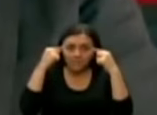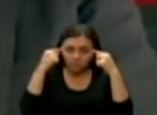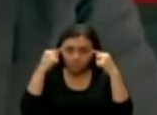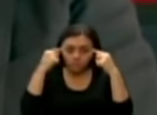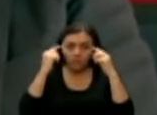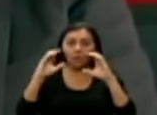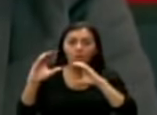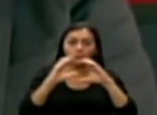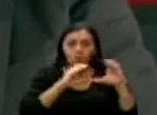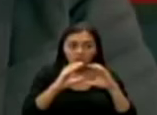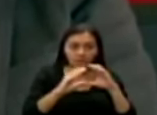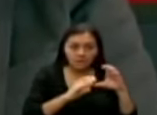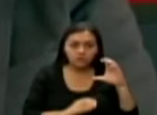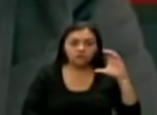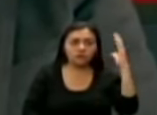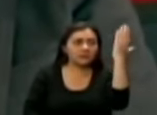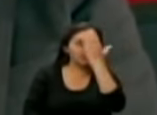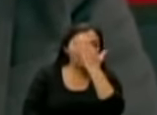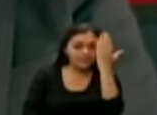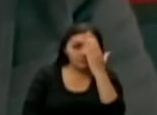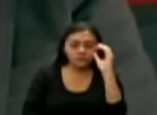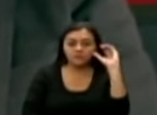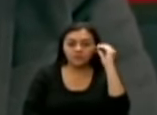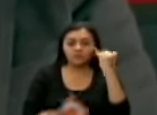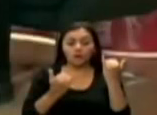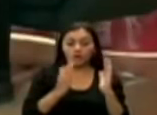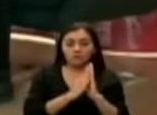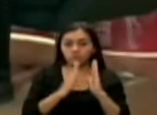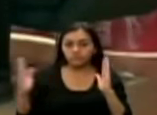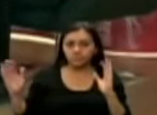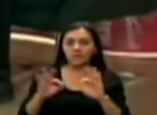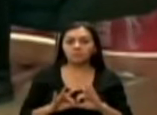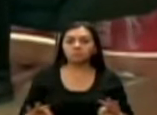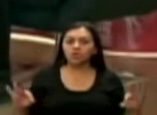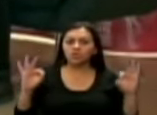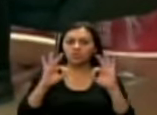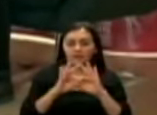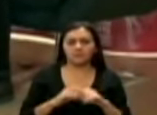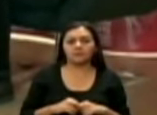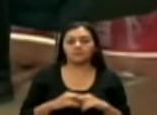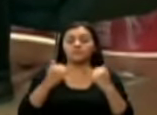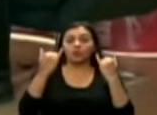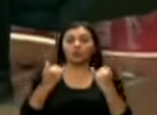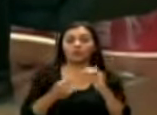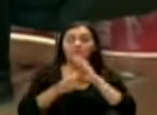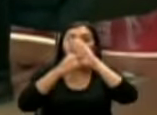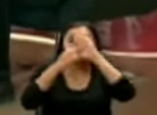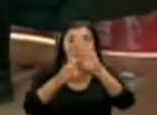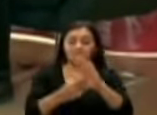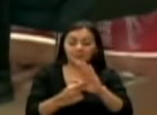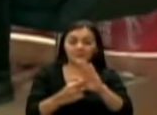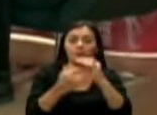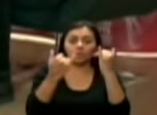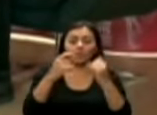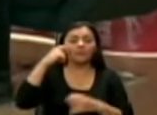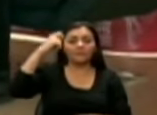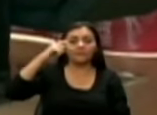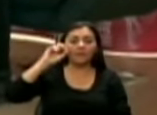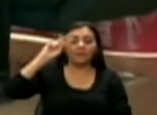medios de comunicación en esta nueva etapa es muy importante. Y en esas circunstancias vamos a presentar en este momento un